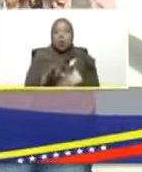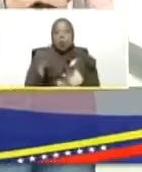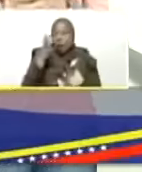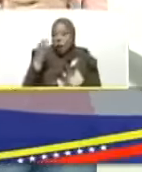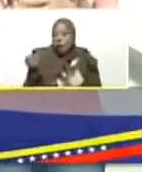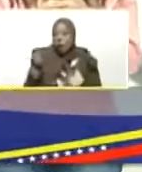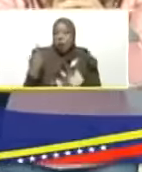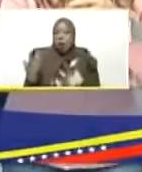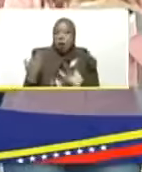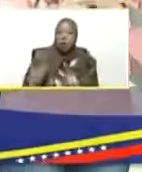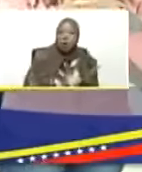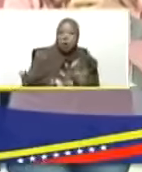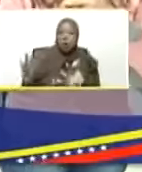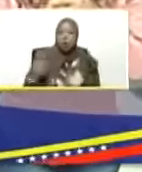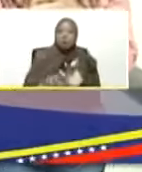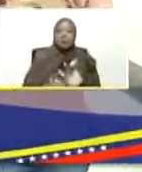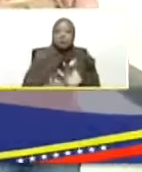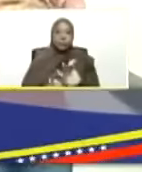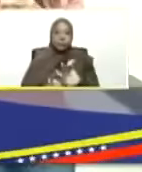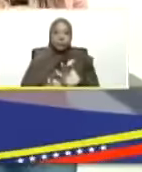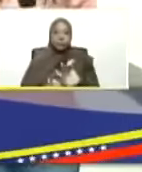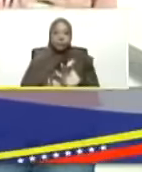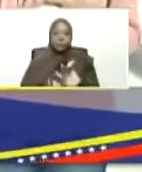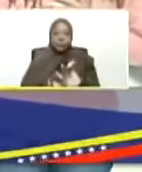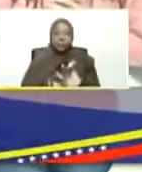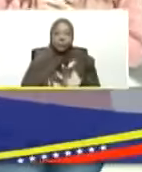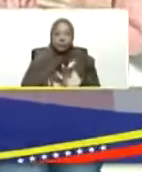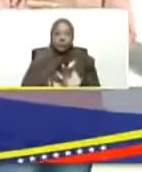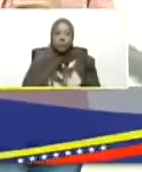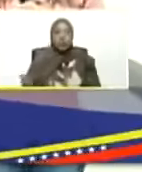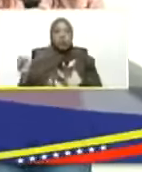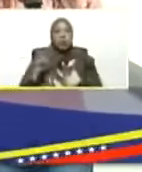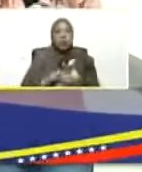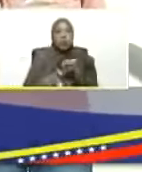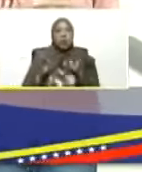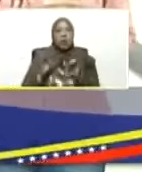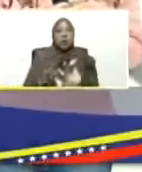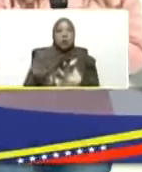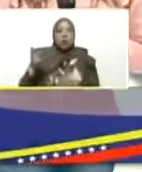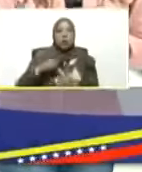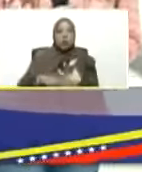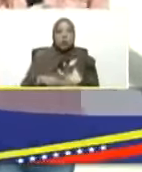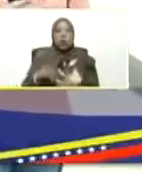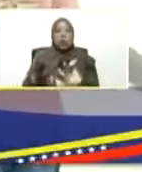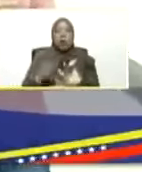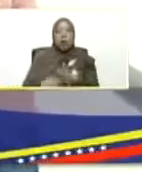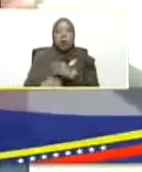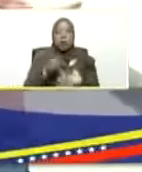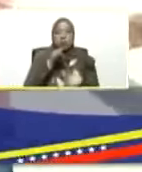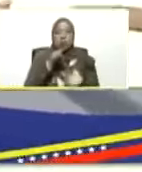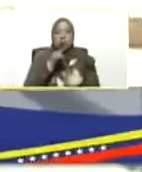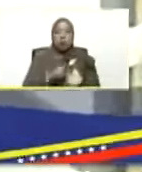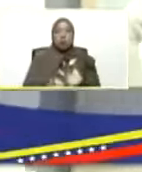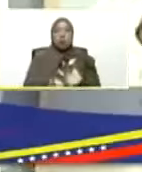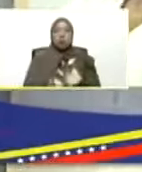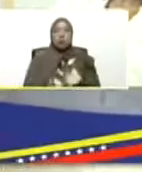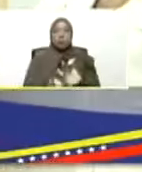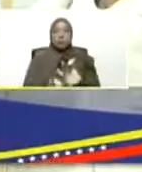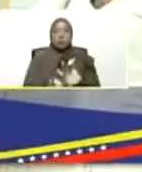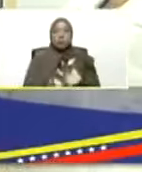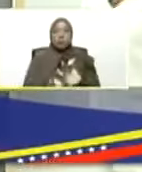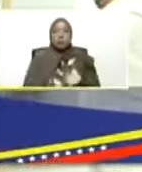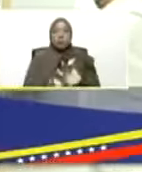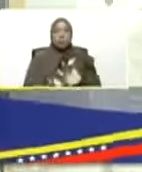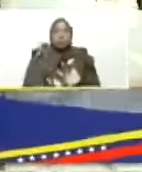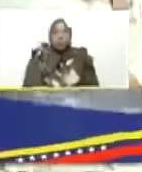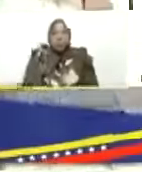mantenimiento. Preventivo. Mantenimiento preventivo y correctivo a tiempo, ¿verdad? ¿Cómo están ustedes, muchachas?